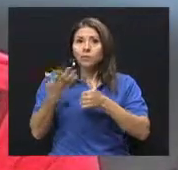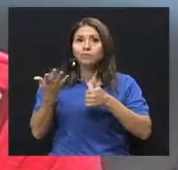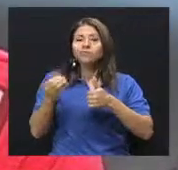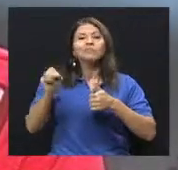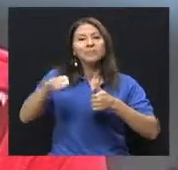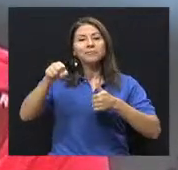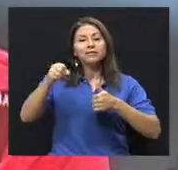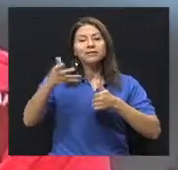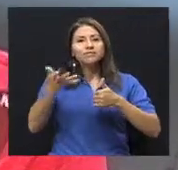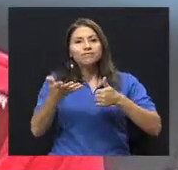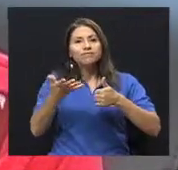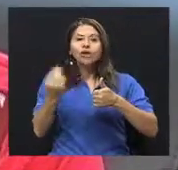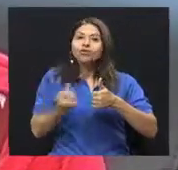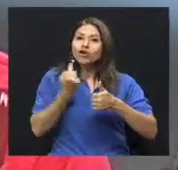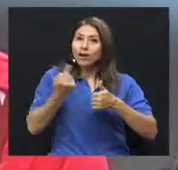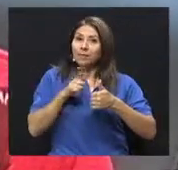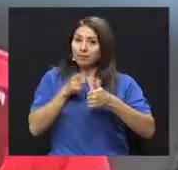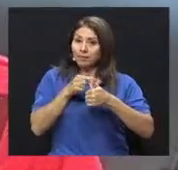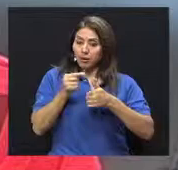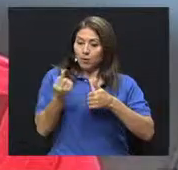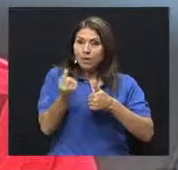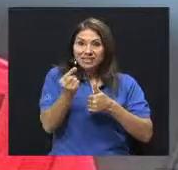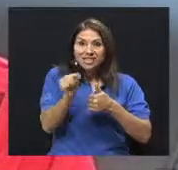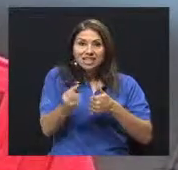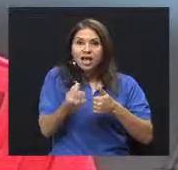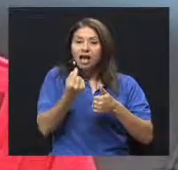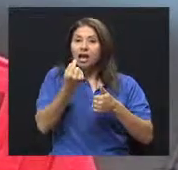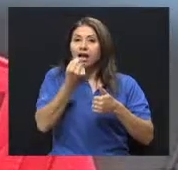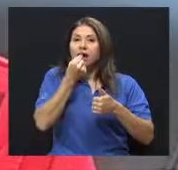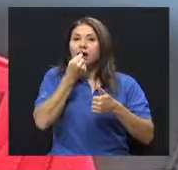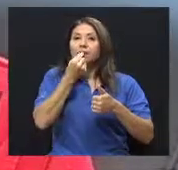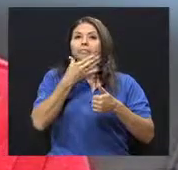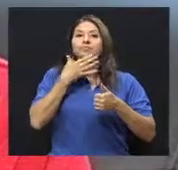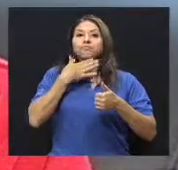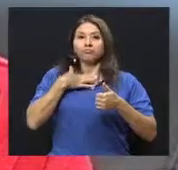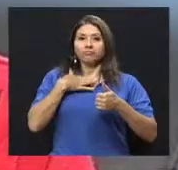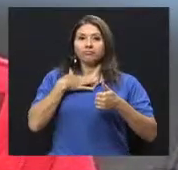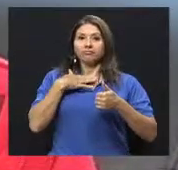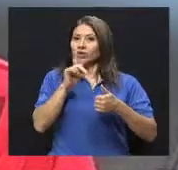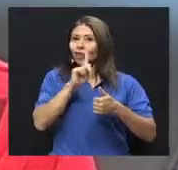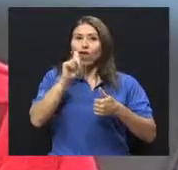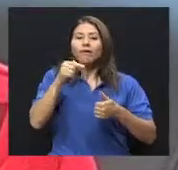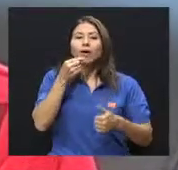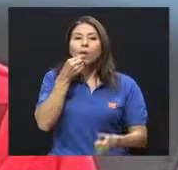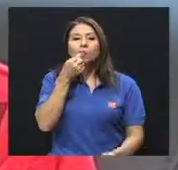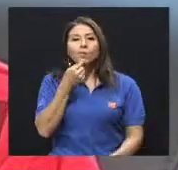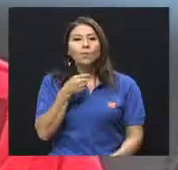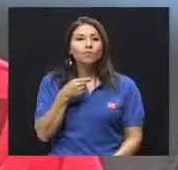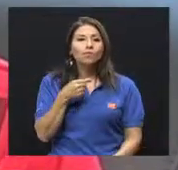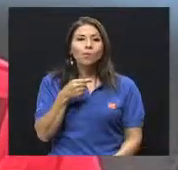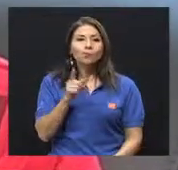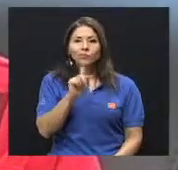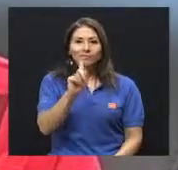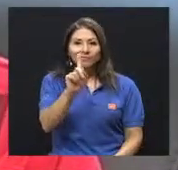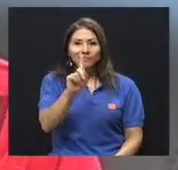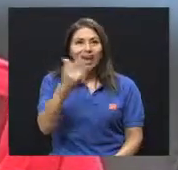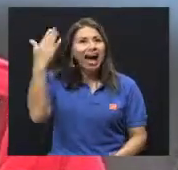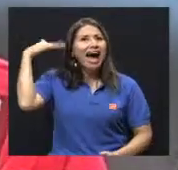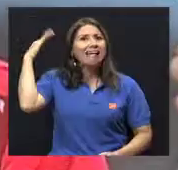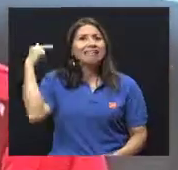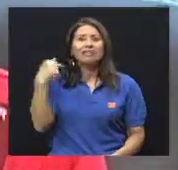primero, de ahí sí, no. Solo me trago la pastilla, no hay que chuparla. Antes yo la andaba